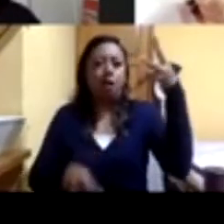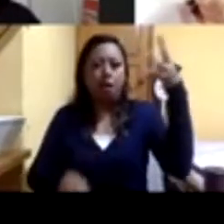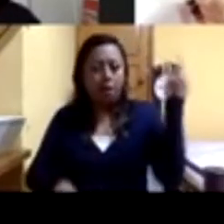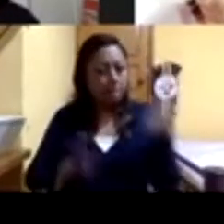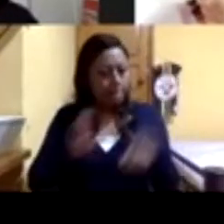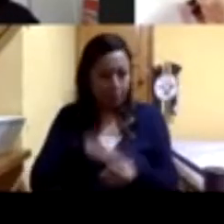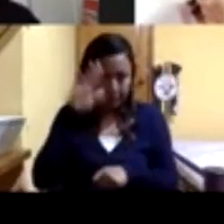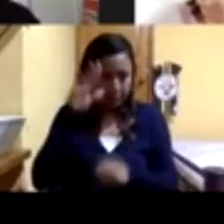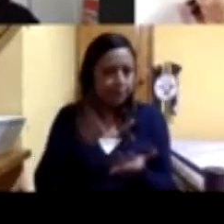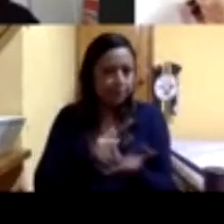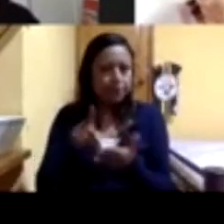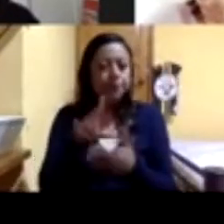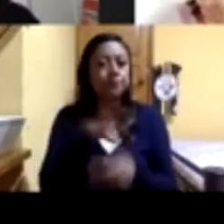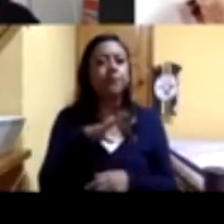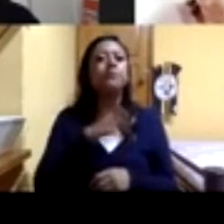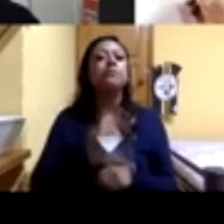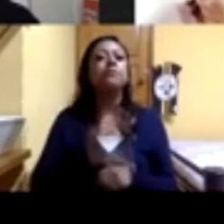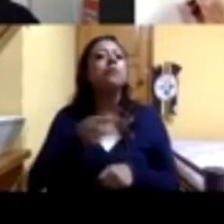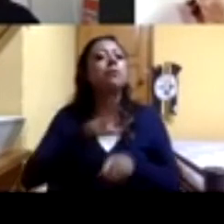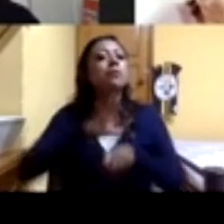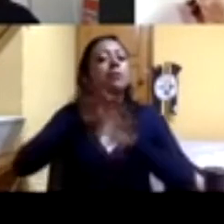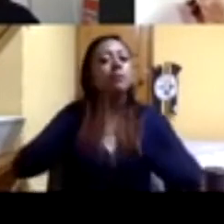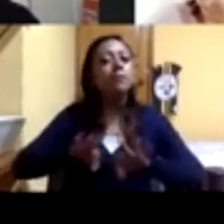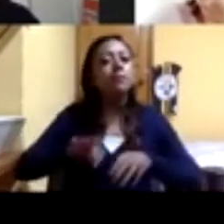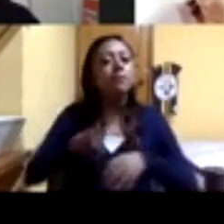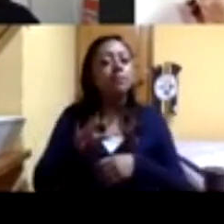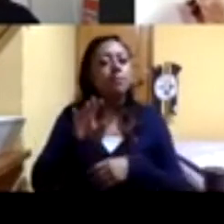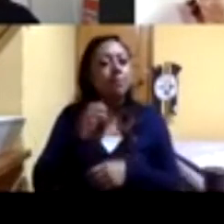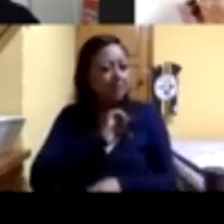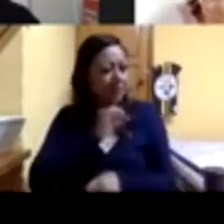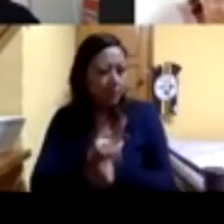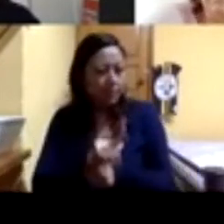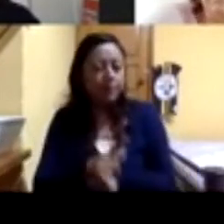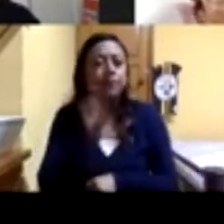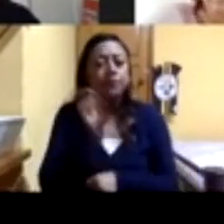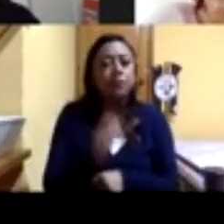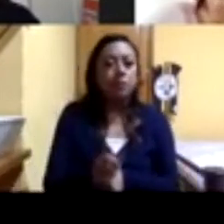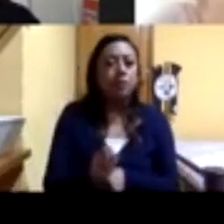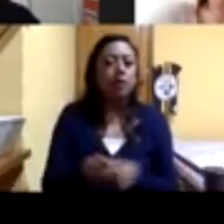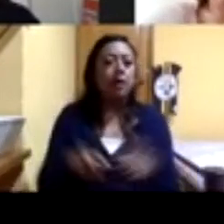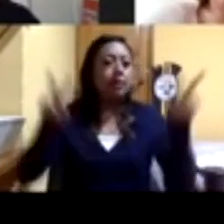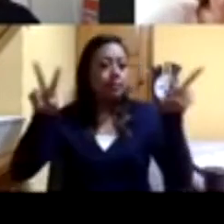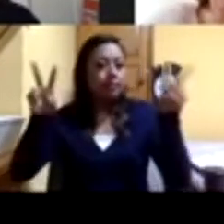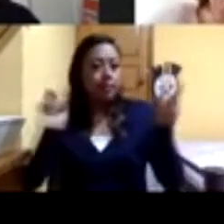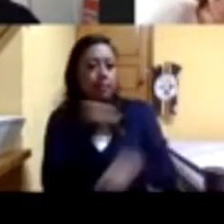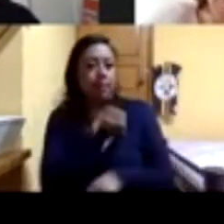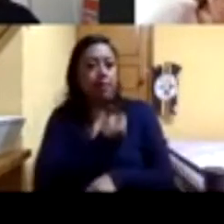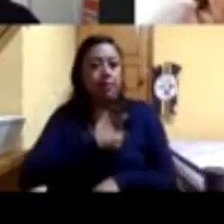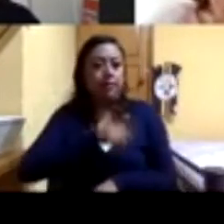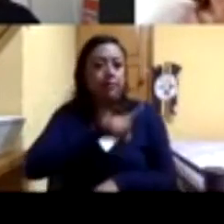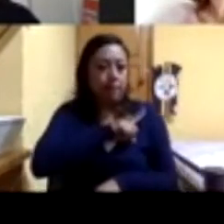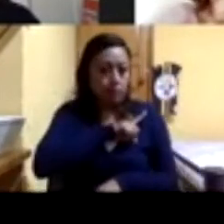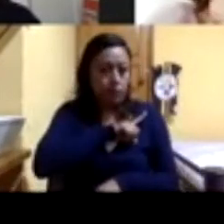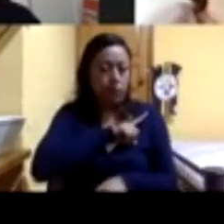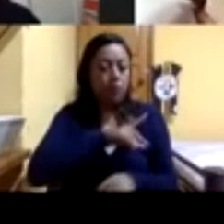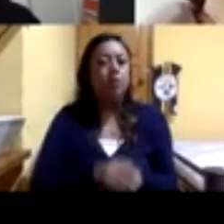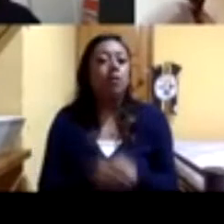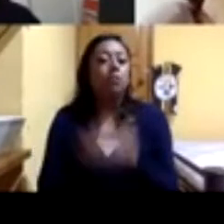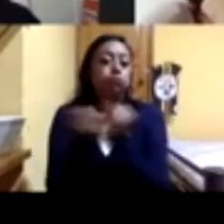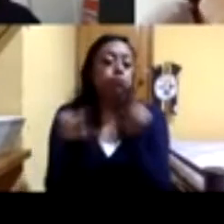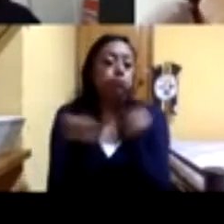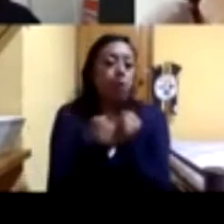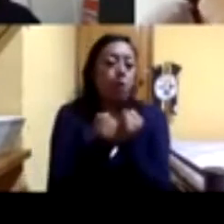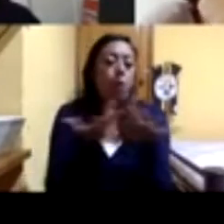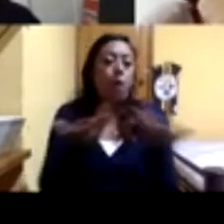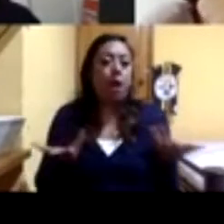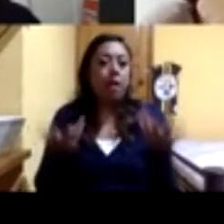derechos. Especialmente en este contexto, como ya se mencionaba, en materia sanitaria y evidentemente también ya económica,